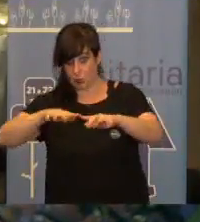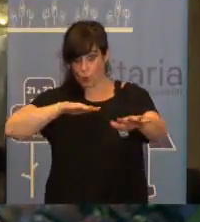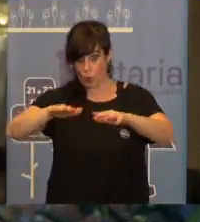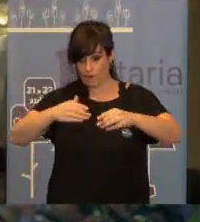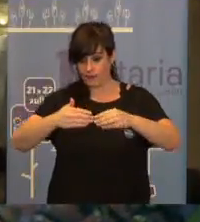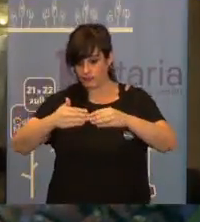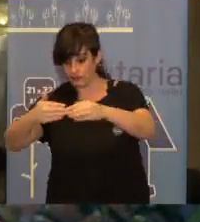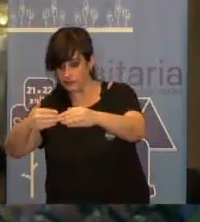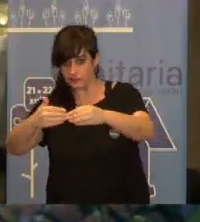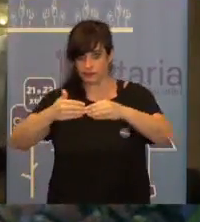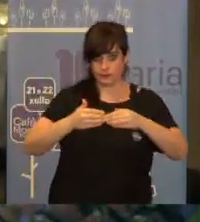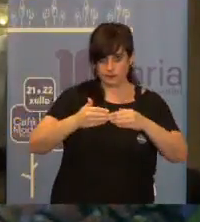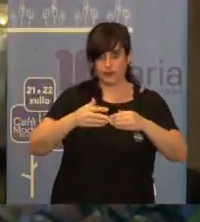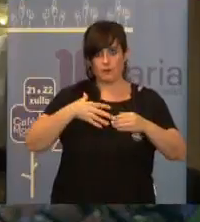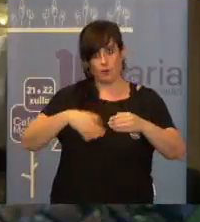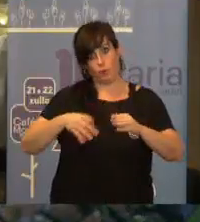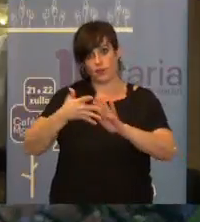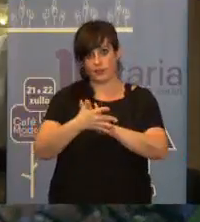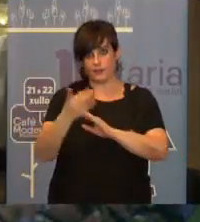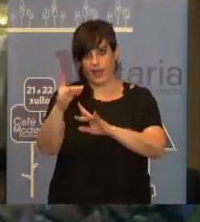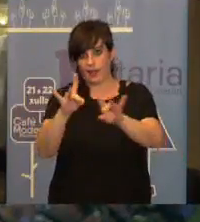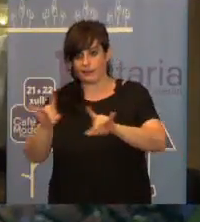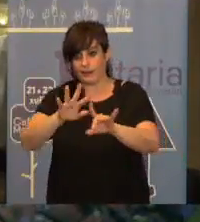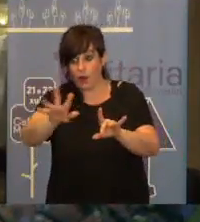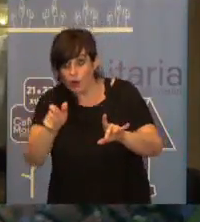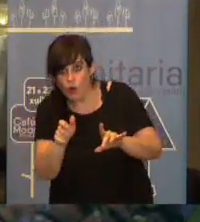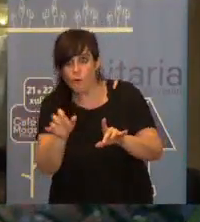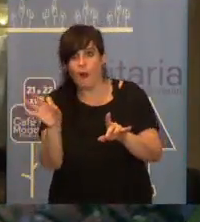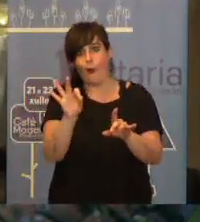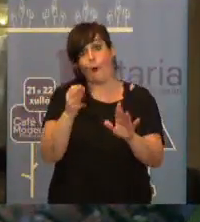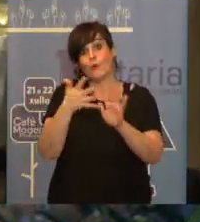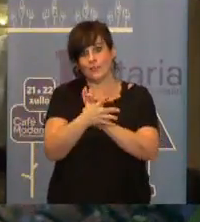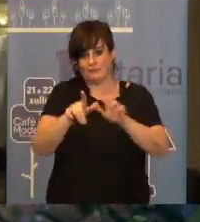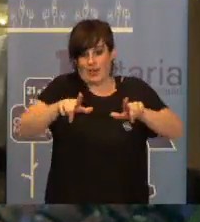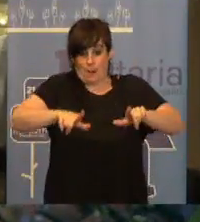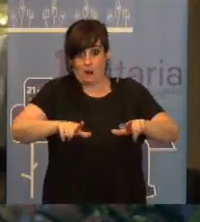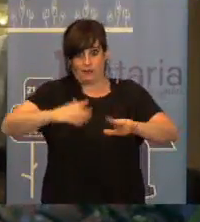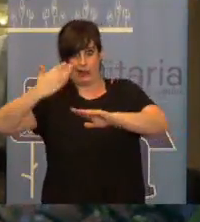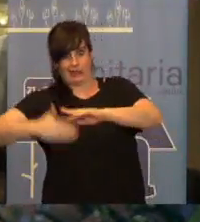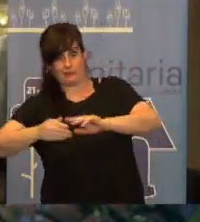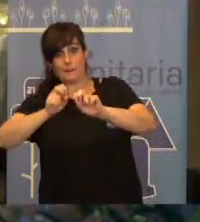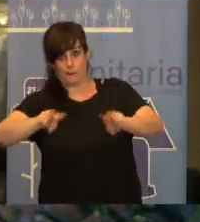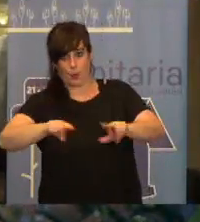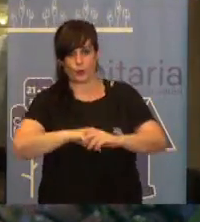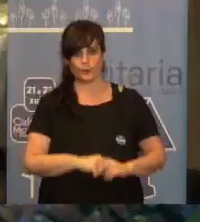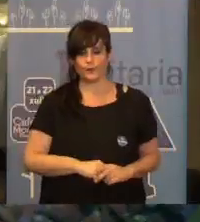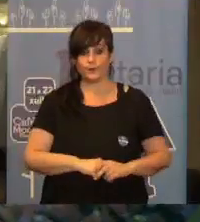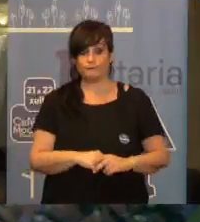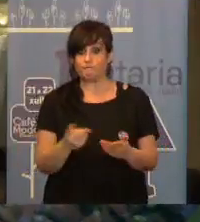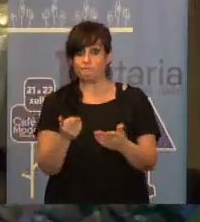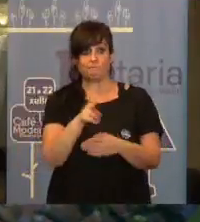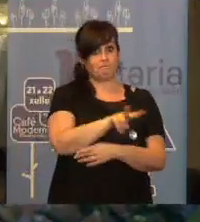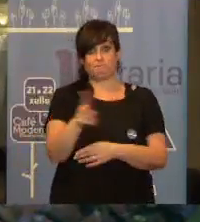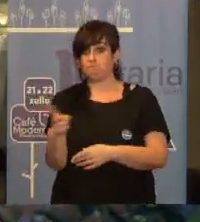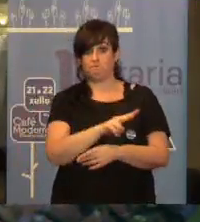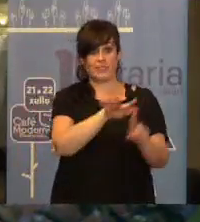veciño, como amosar un celo excesivo na defensa dos lindeiros da propia parcela. Ambas posicións son representativas